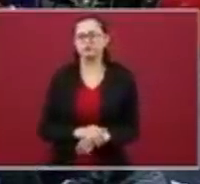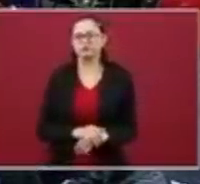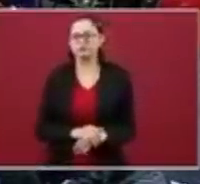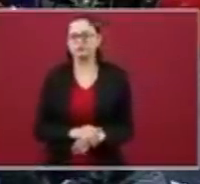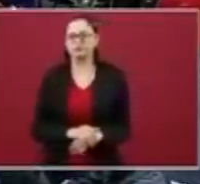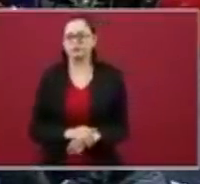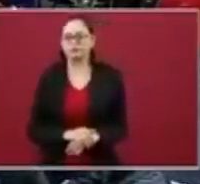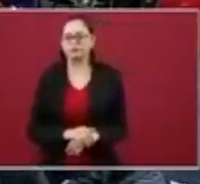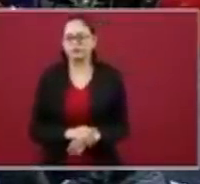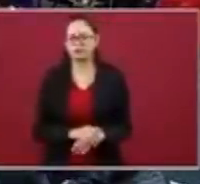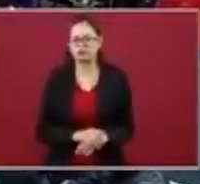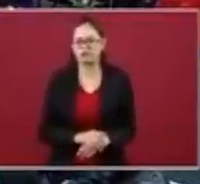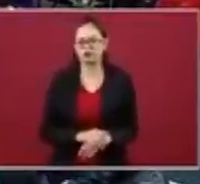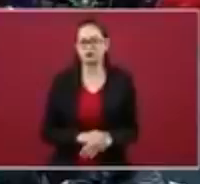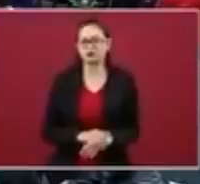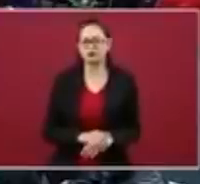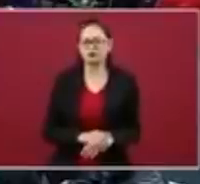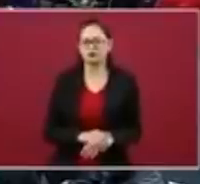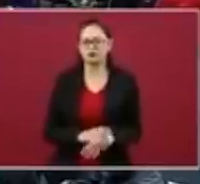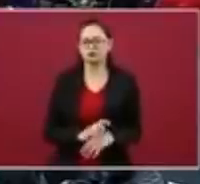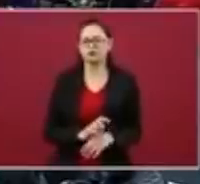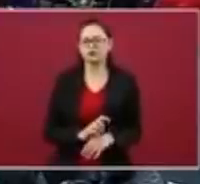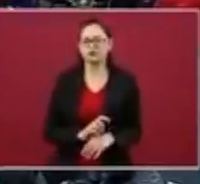También, presidente, sobre.